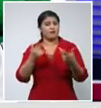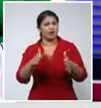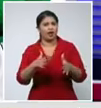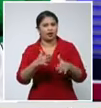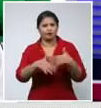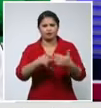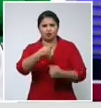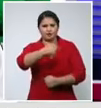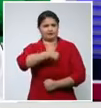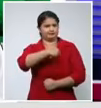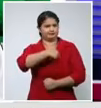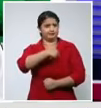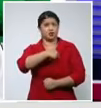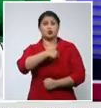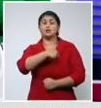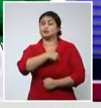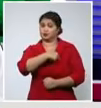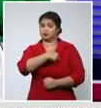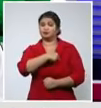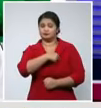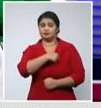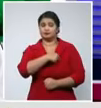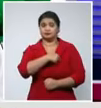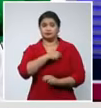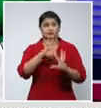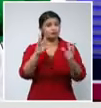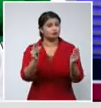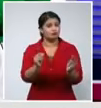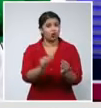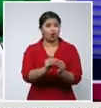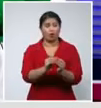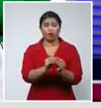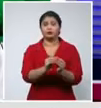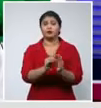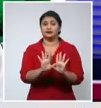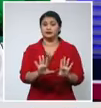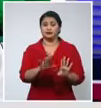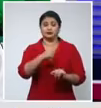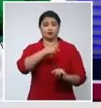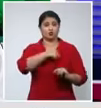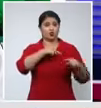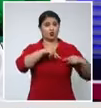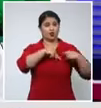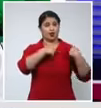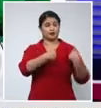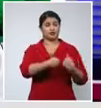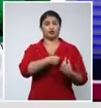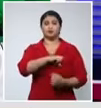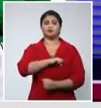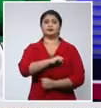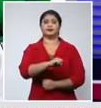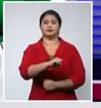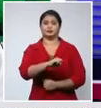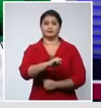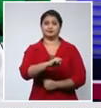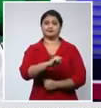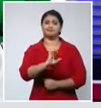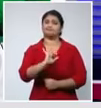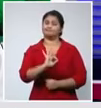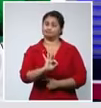pues hace una parada cardíaca en asistolia, de la cual no fue posible su